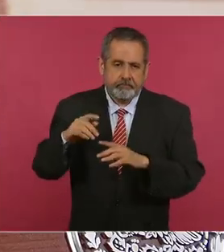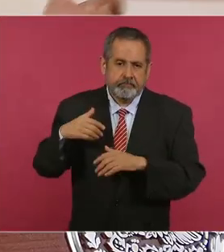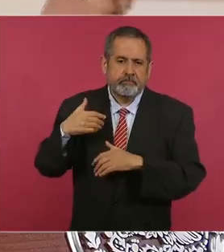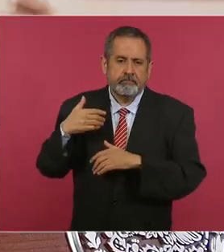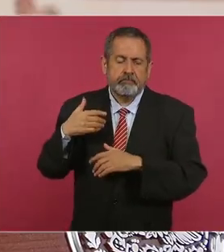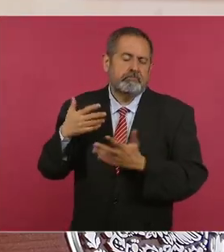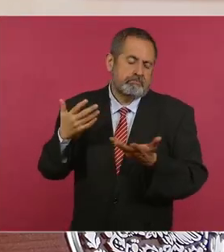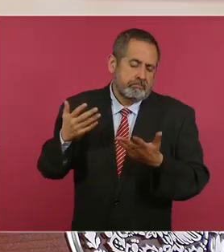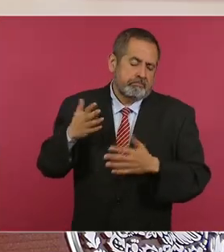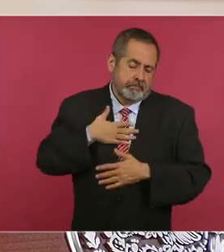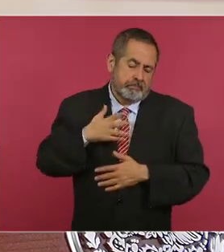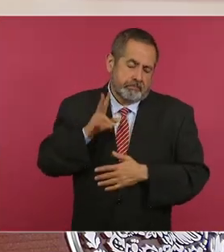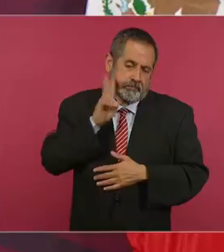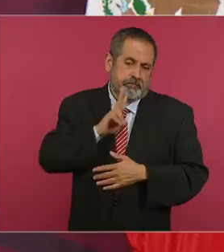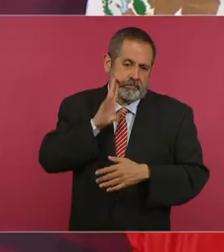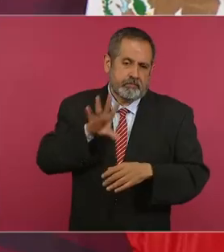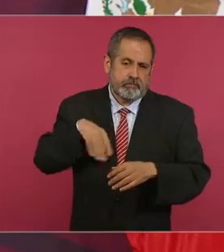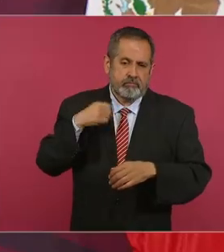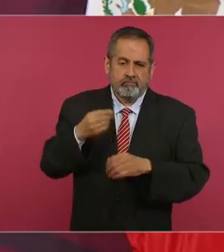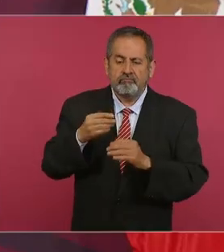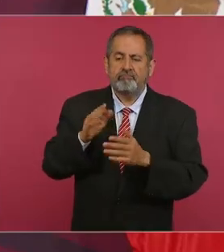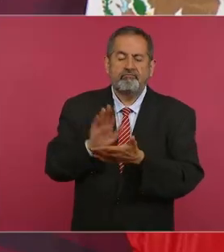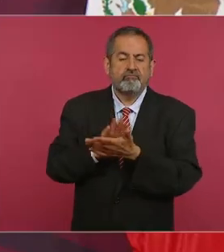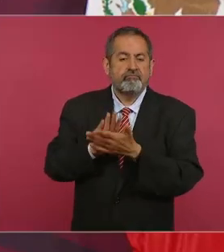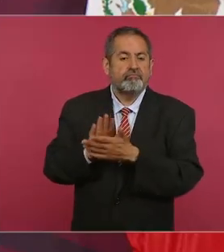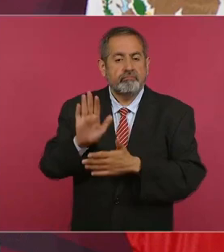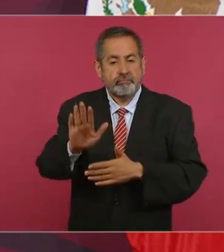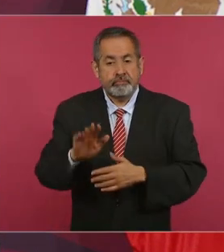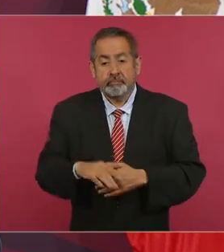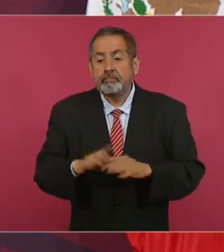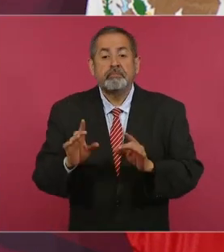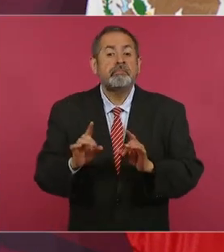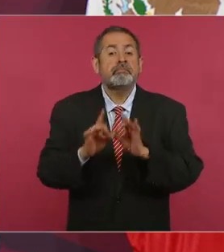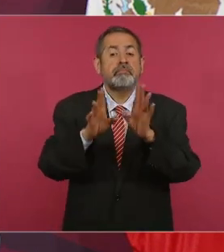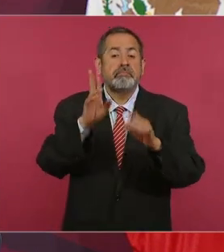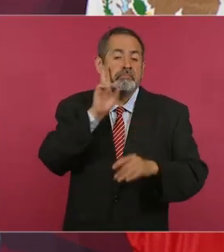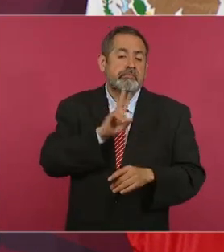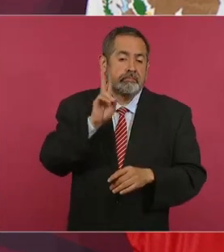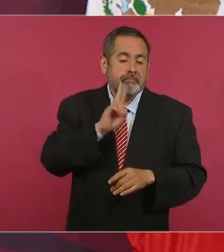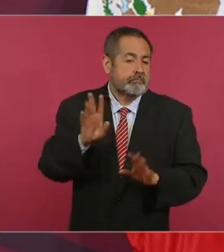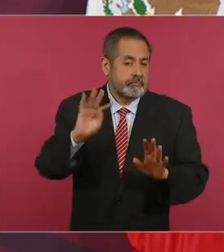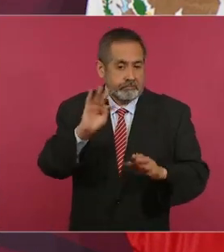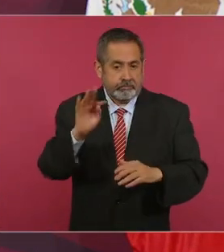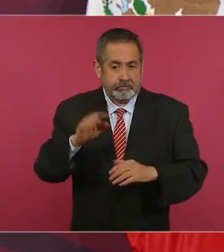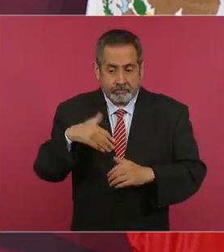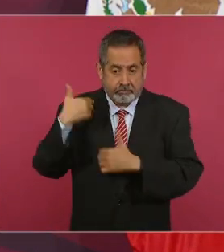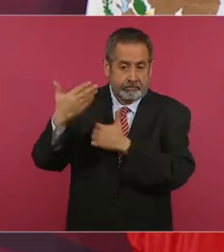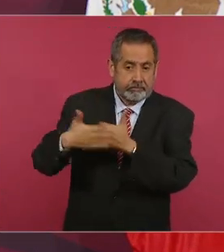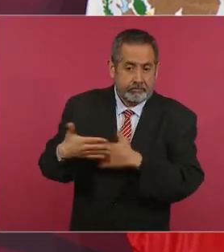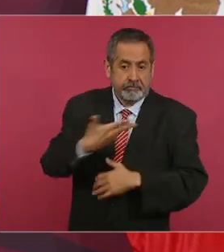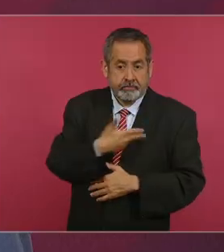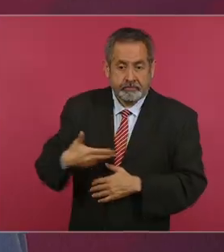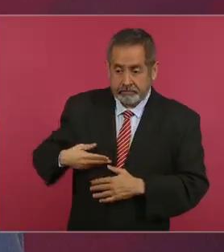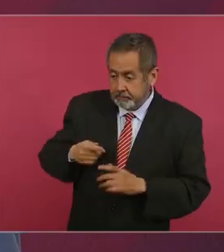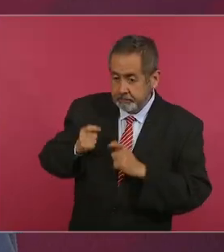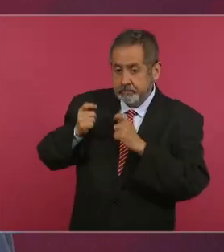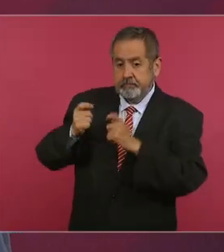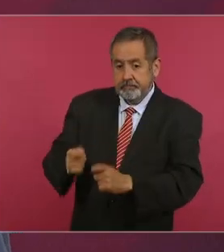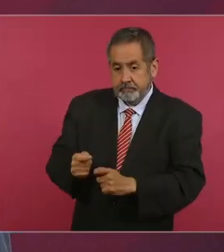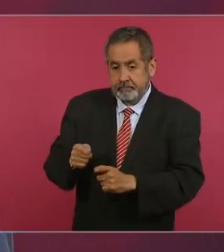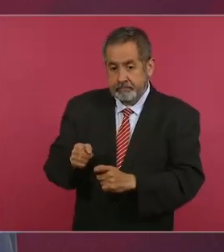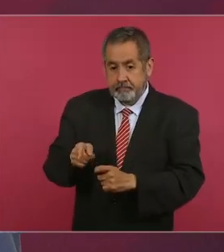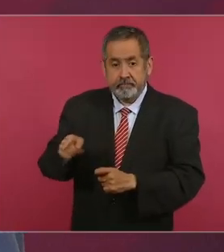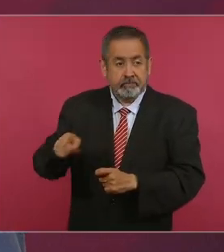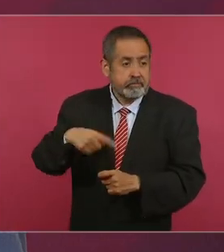cuando menos hay la constancia. Y en una de esas, si quien llegue tiene